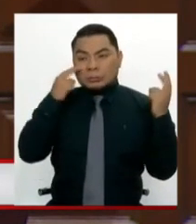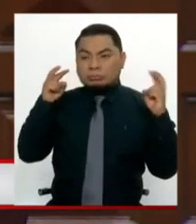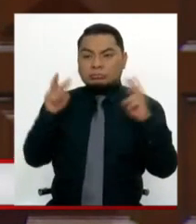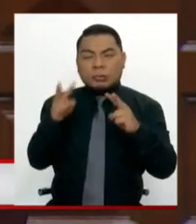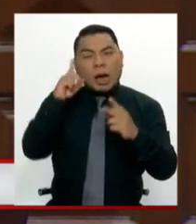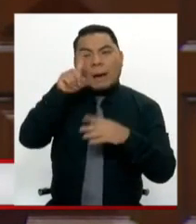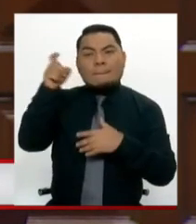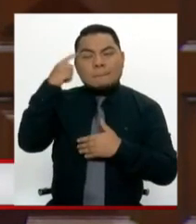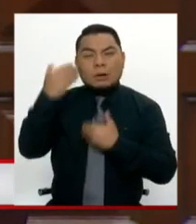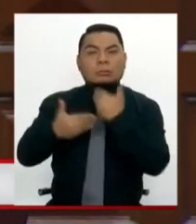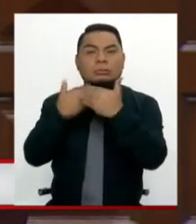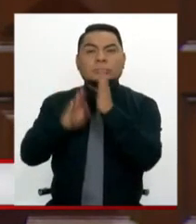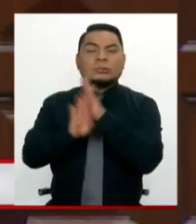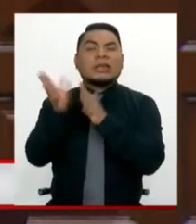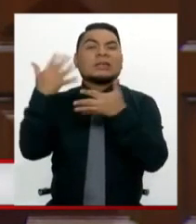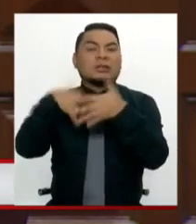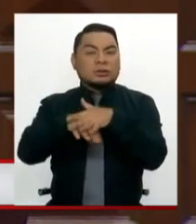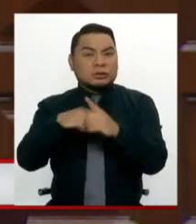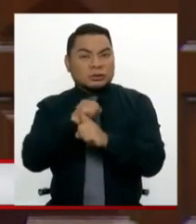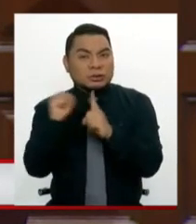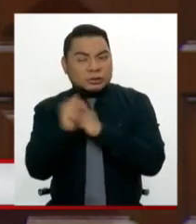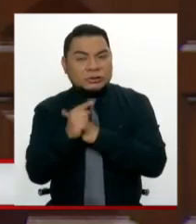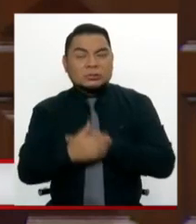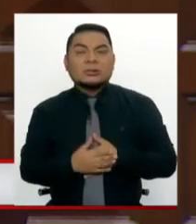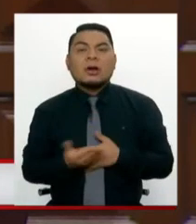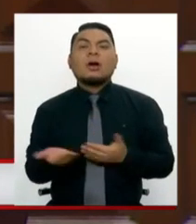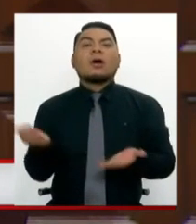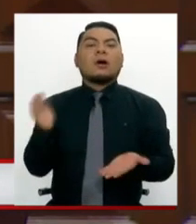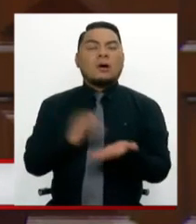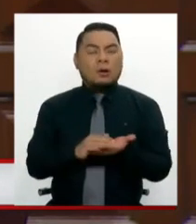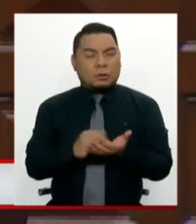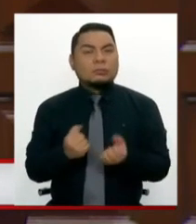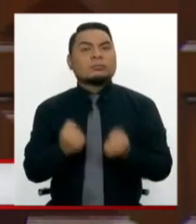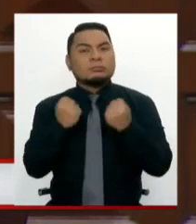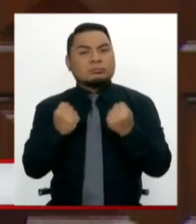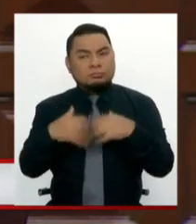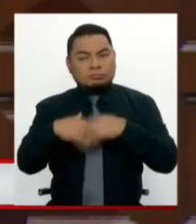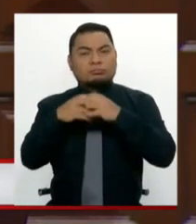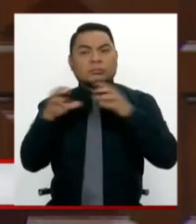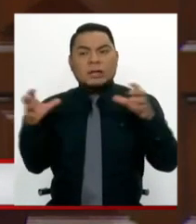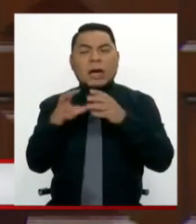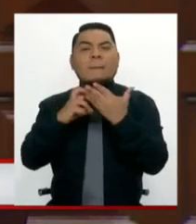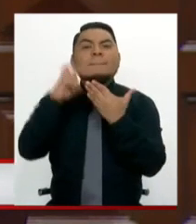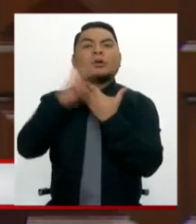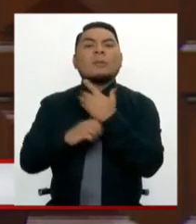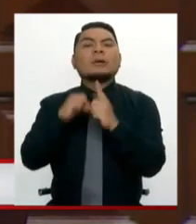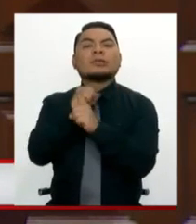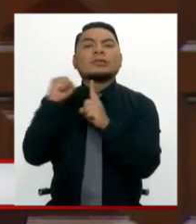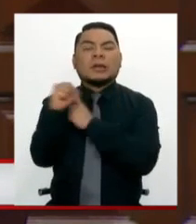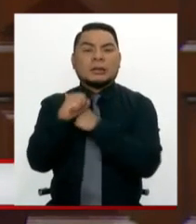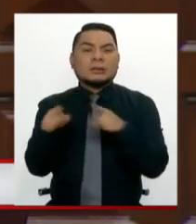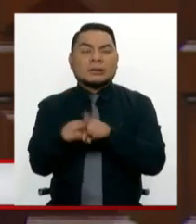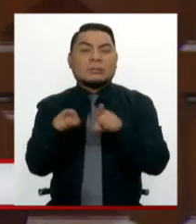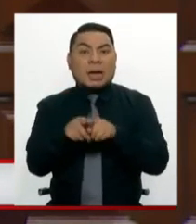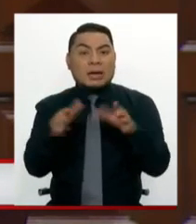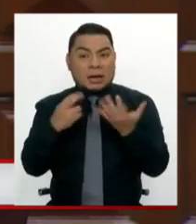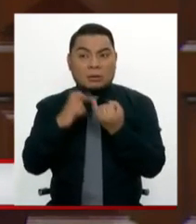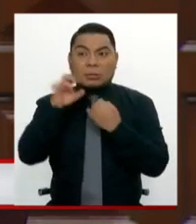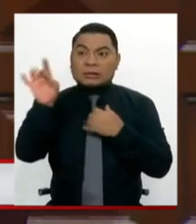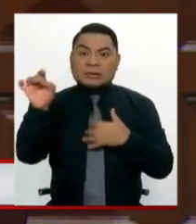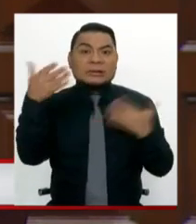la Política de Desarrollo e Inclusión Social, reevaluaremos los programas sociales, las prestaciones